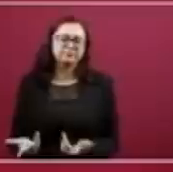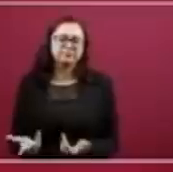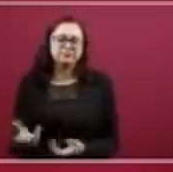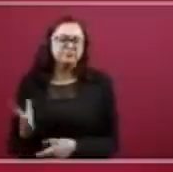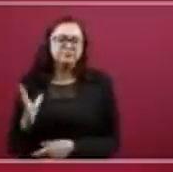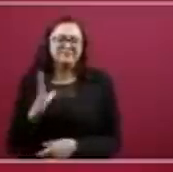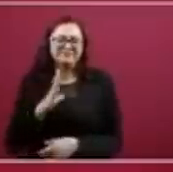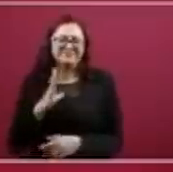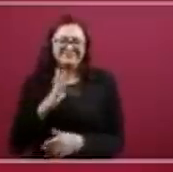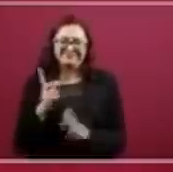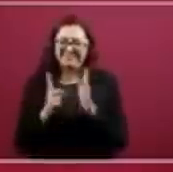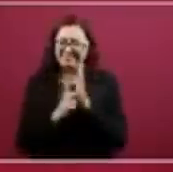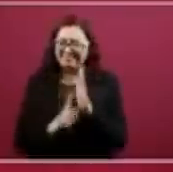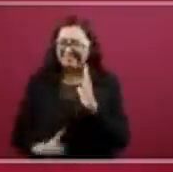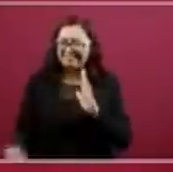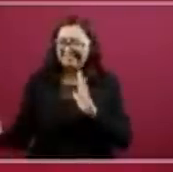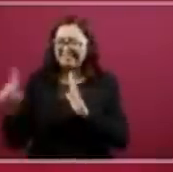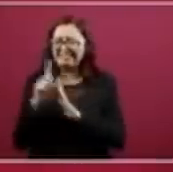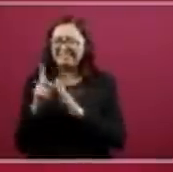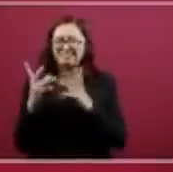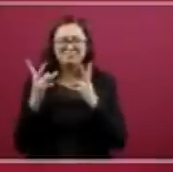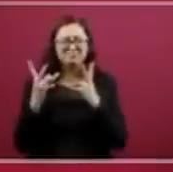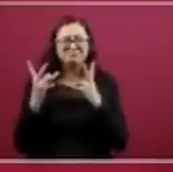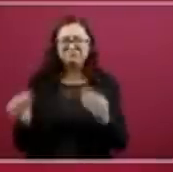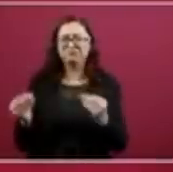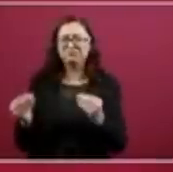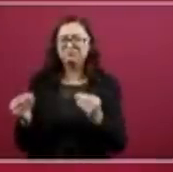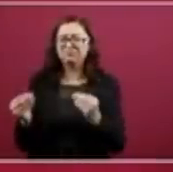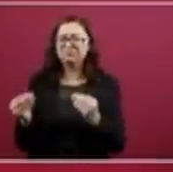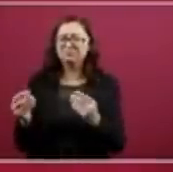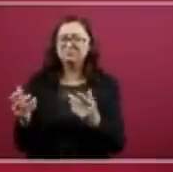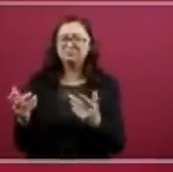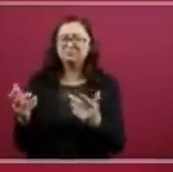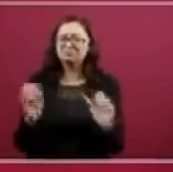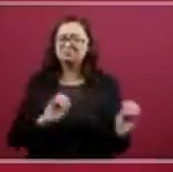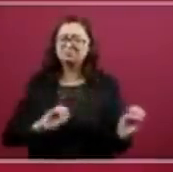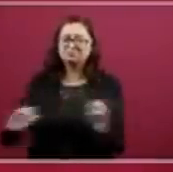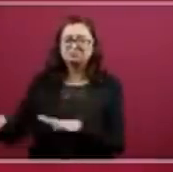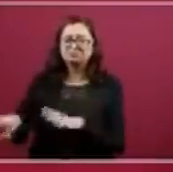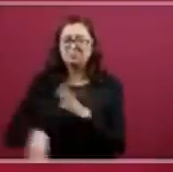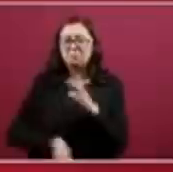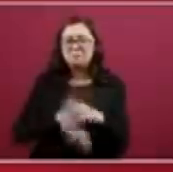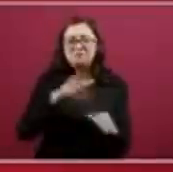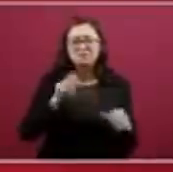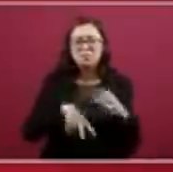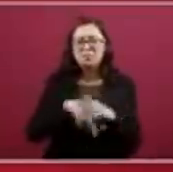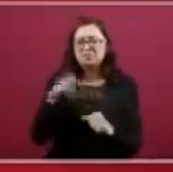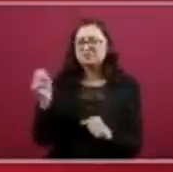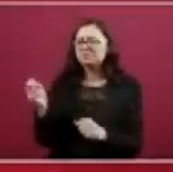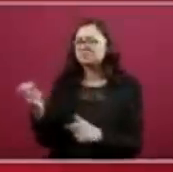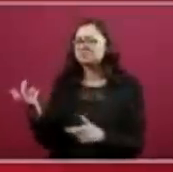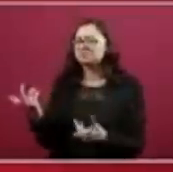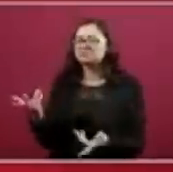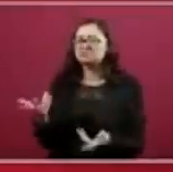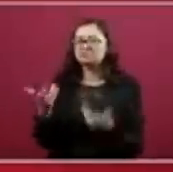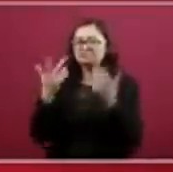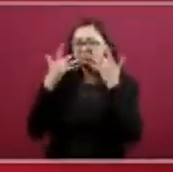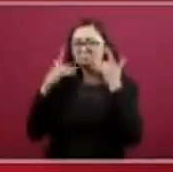de departamentos que quedaron abandonados. Son